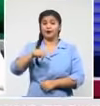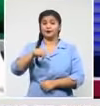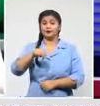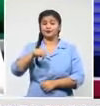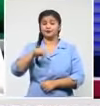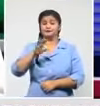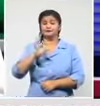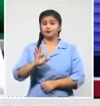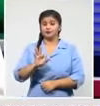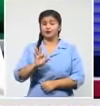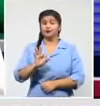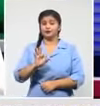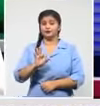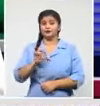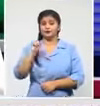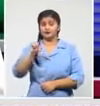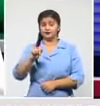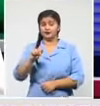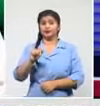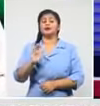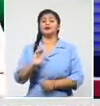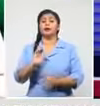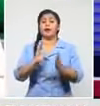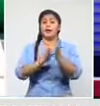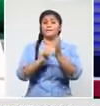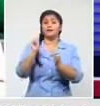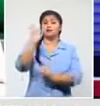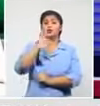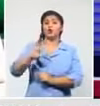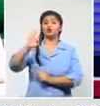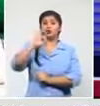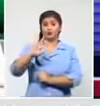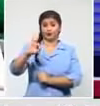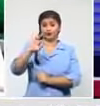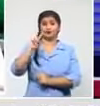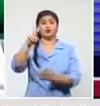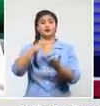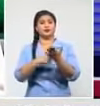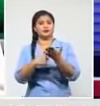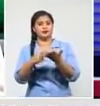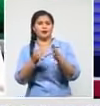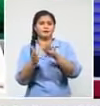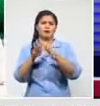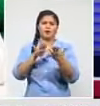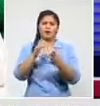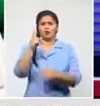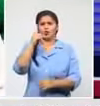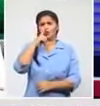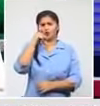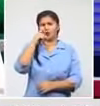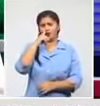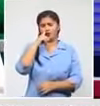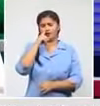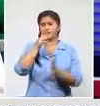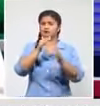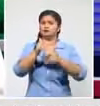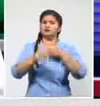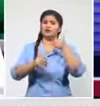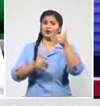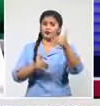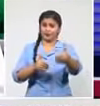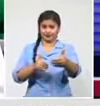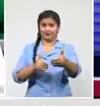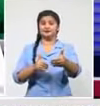desde la segunda quincena del mes de octubre, noviembre y más a partir de esta